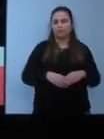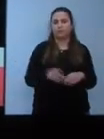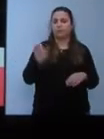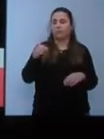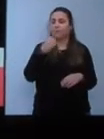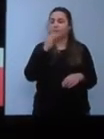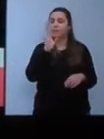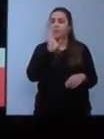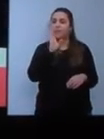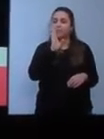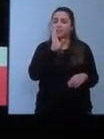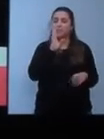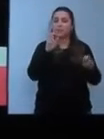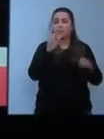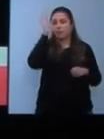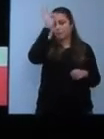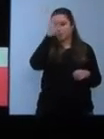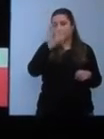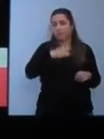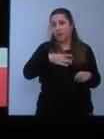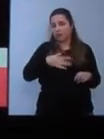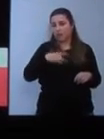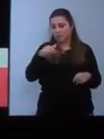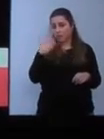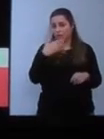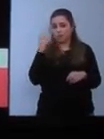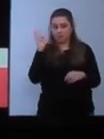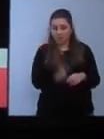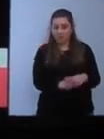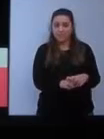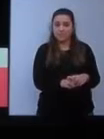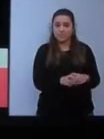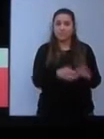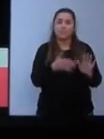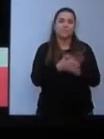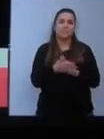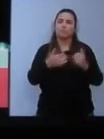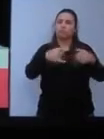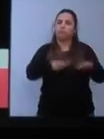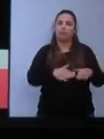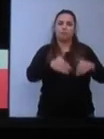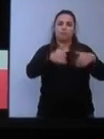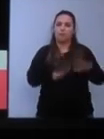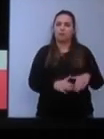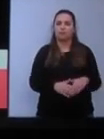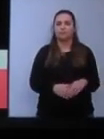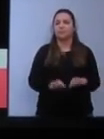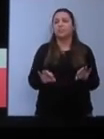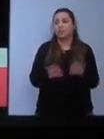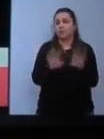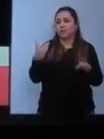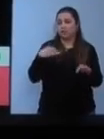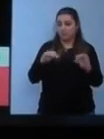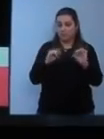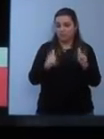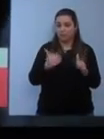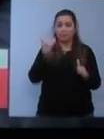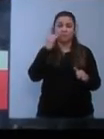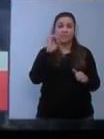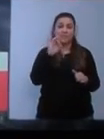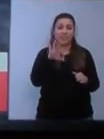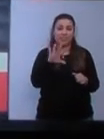antes de esta conexión, los bautismos blancos, los colegios que vienen aquí a esquiar, pues sí, tienen que aplazar esas salidas, esas excursiones. De hecho, teníamos que haber empezado ya el día